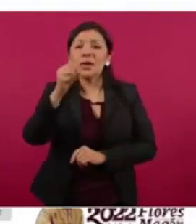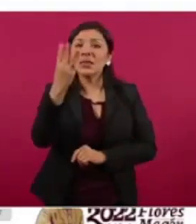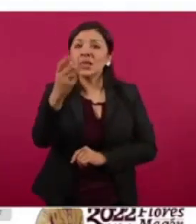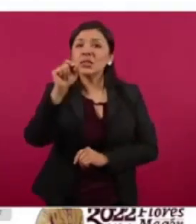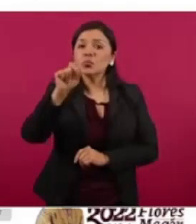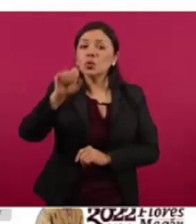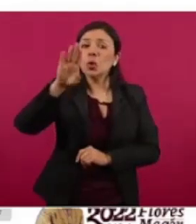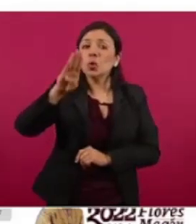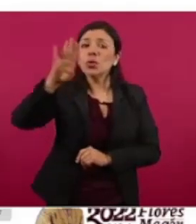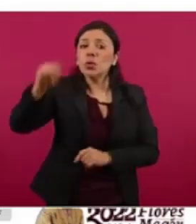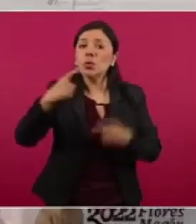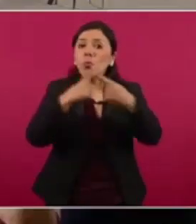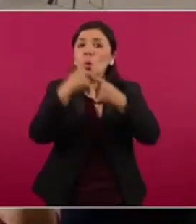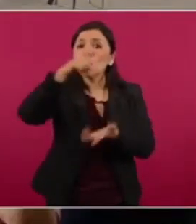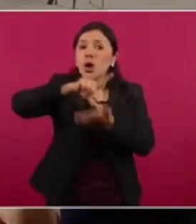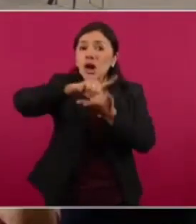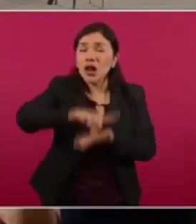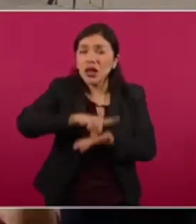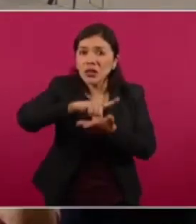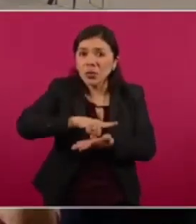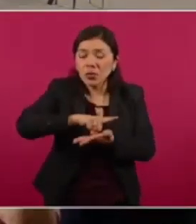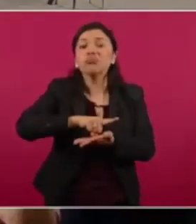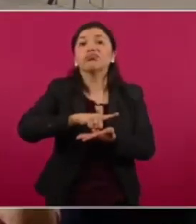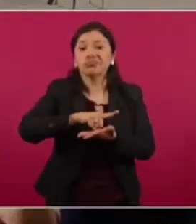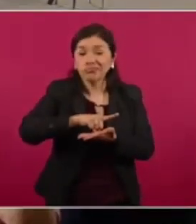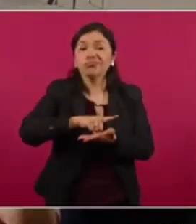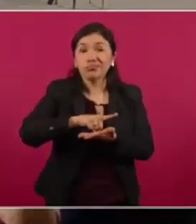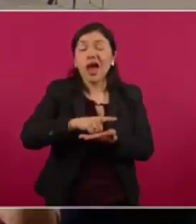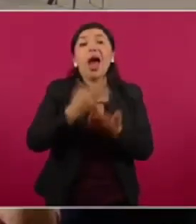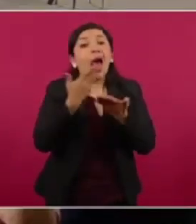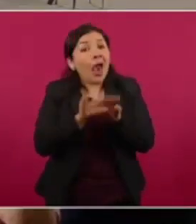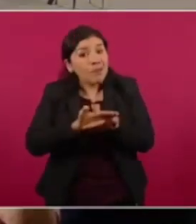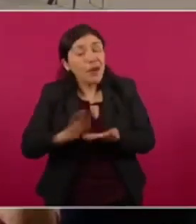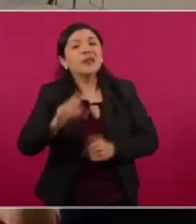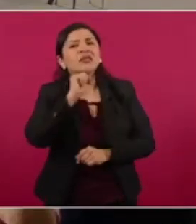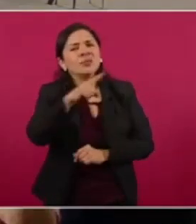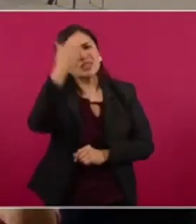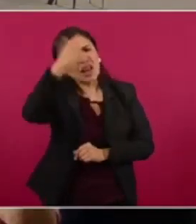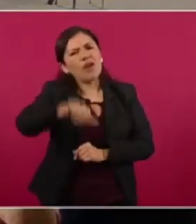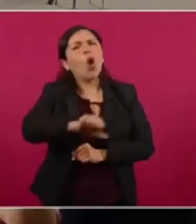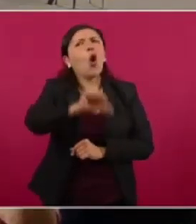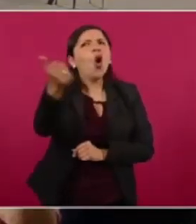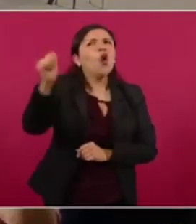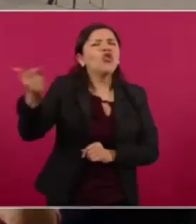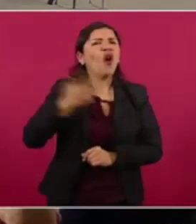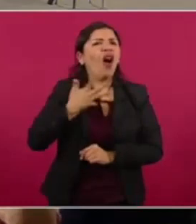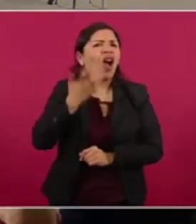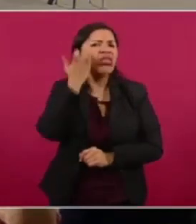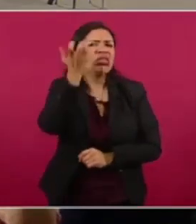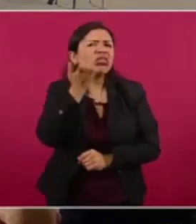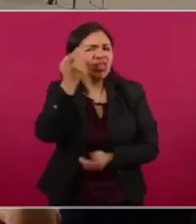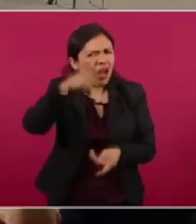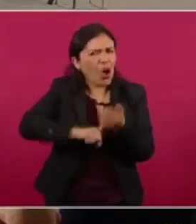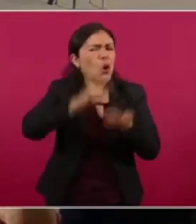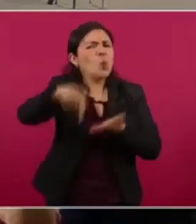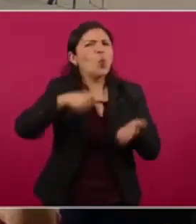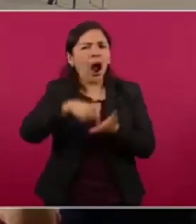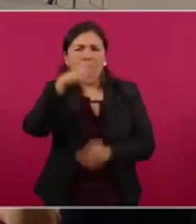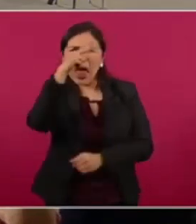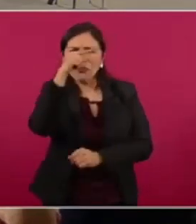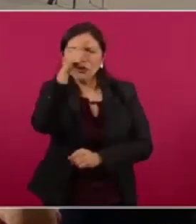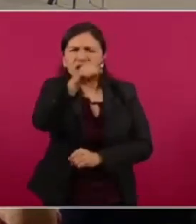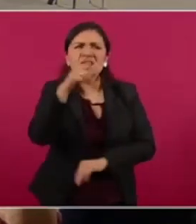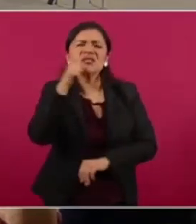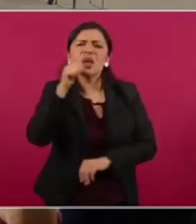23.99 por litro y aparte de estos angelitos sabemos que siempre hay otros proveedores ahí mismo en Hermosillo que dan